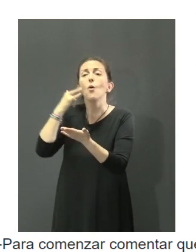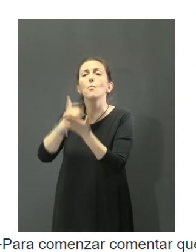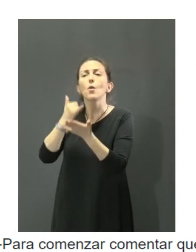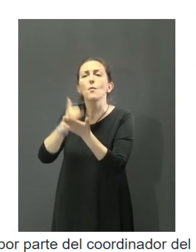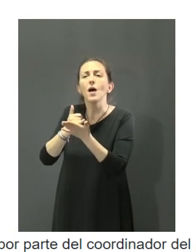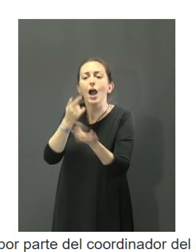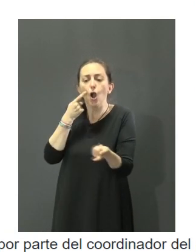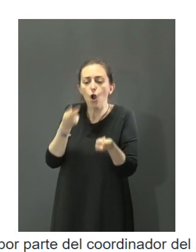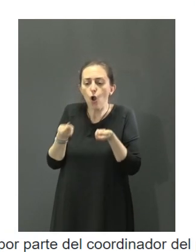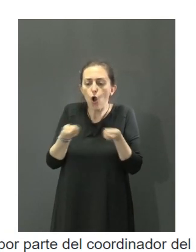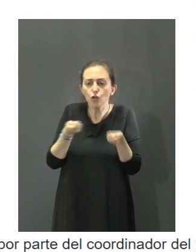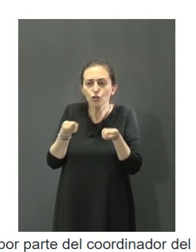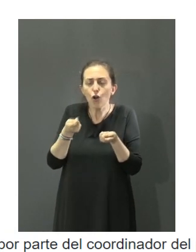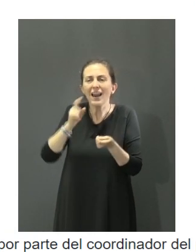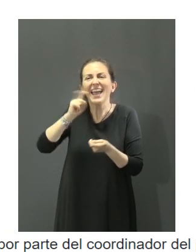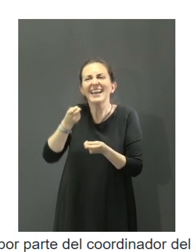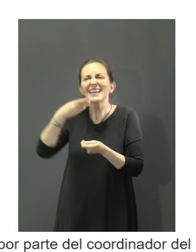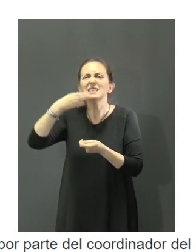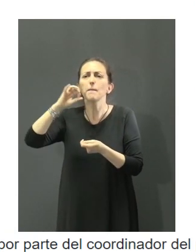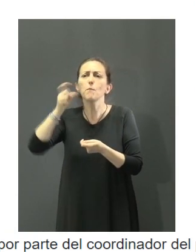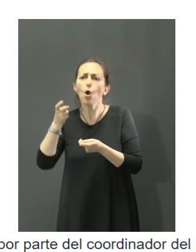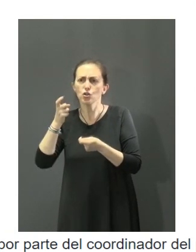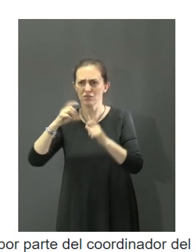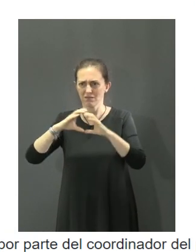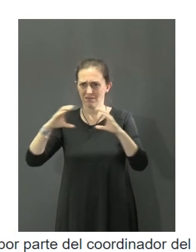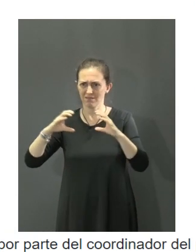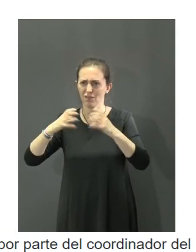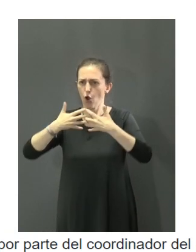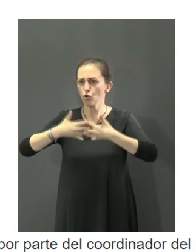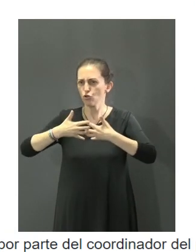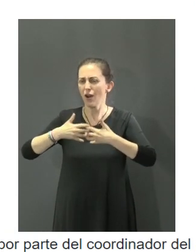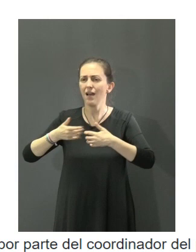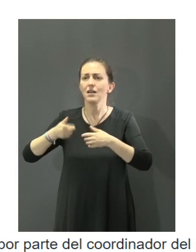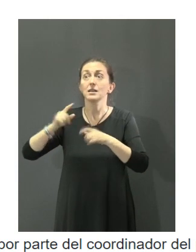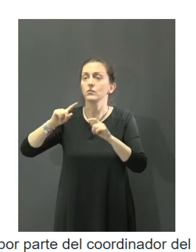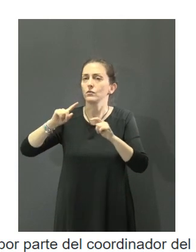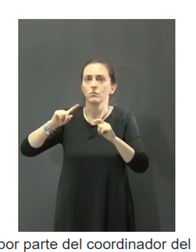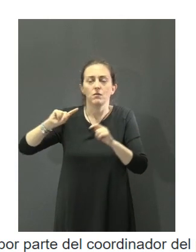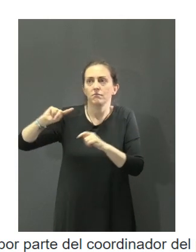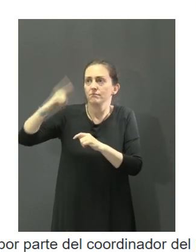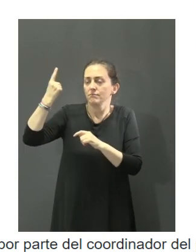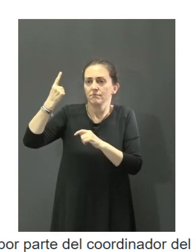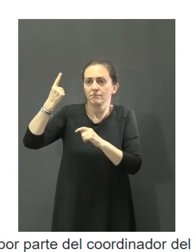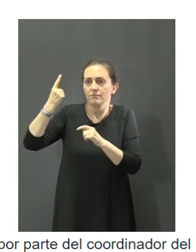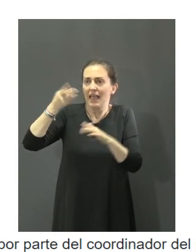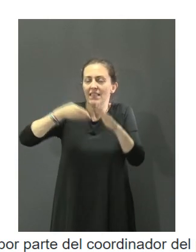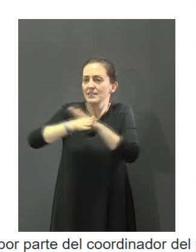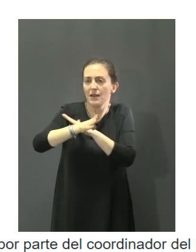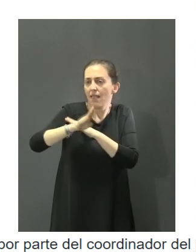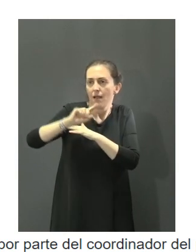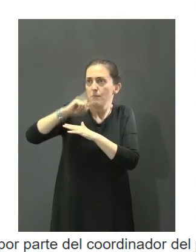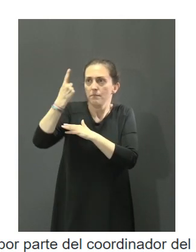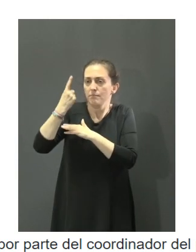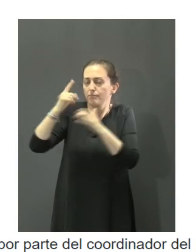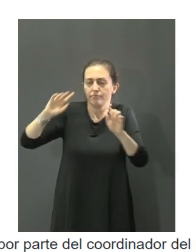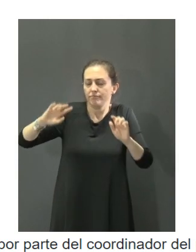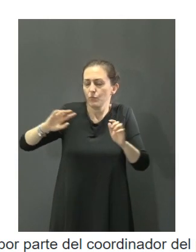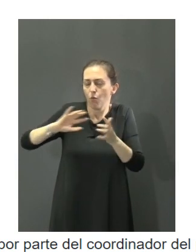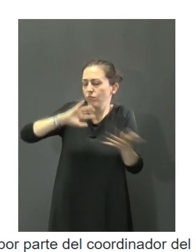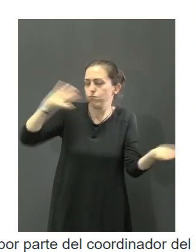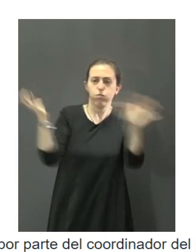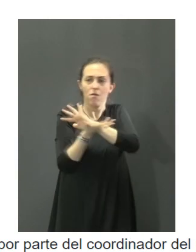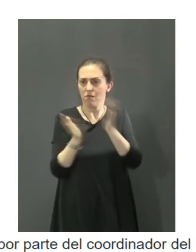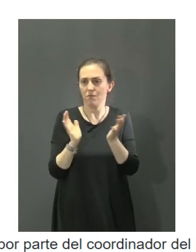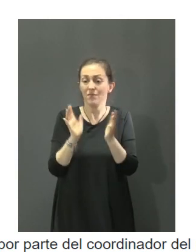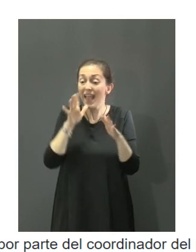Adaptive Controller de Xbox, que fue uno de los primeros periféricos que revolucionaron el ámbito de la accesibilidad en videojuegos.